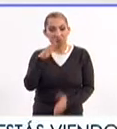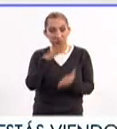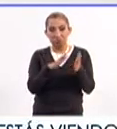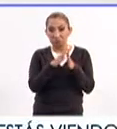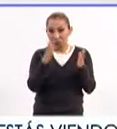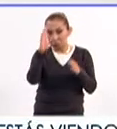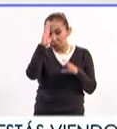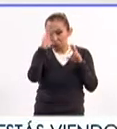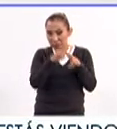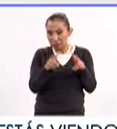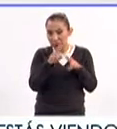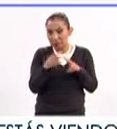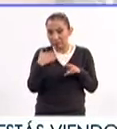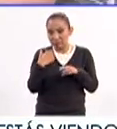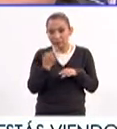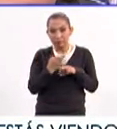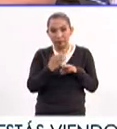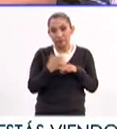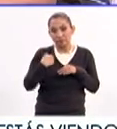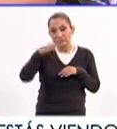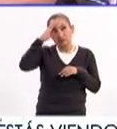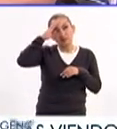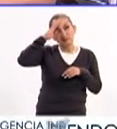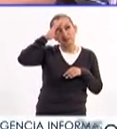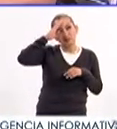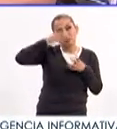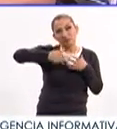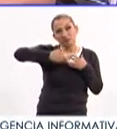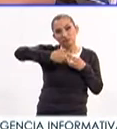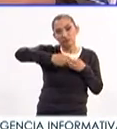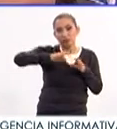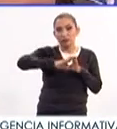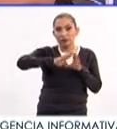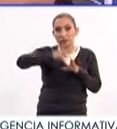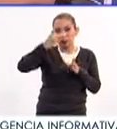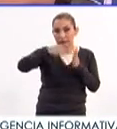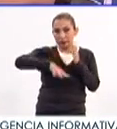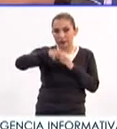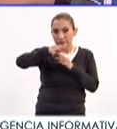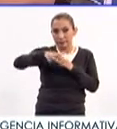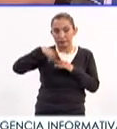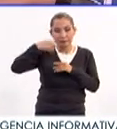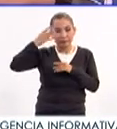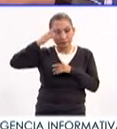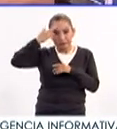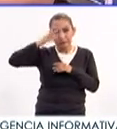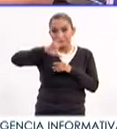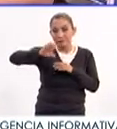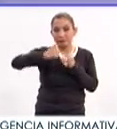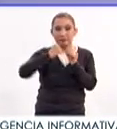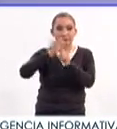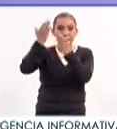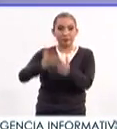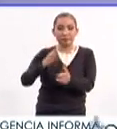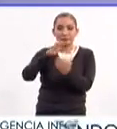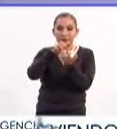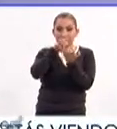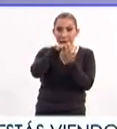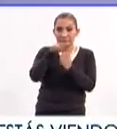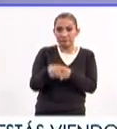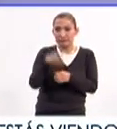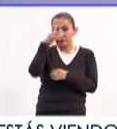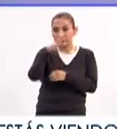de reflexiones ahorita, Javier. Estoy pensando en cómo pues en este 2019 estamos recordando los 500 años de la llegada de Hernán Cortés